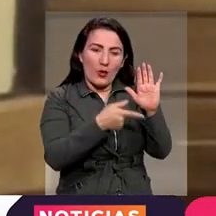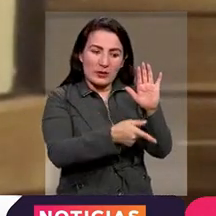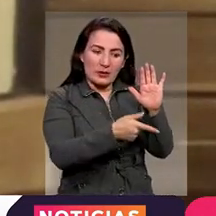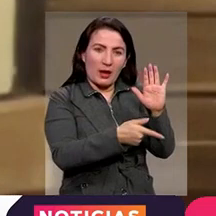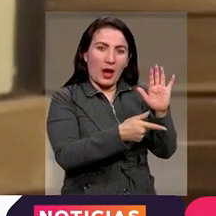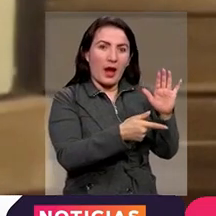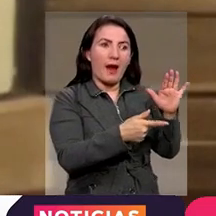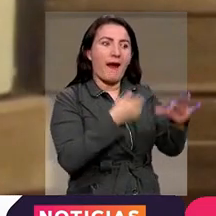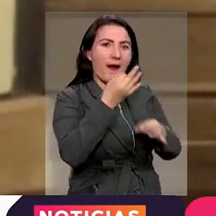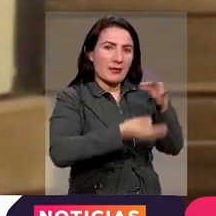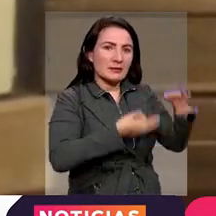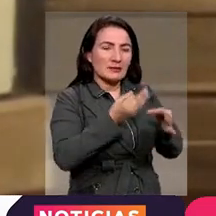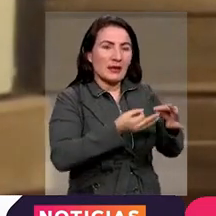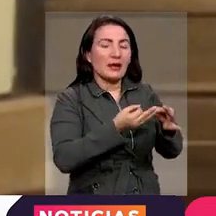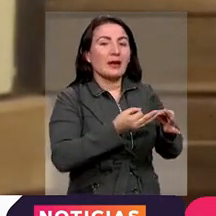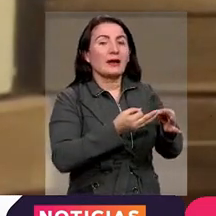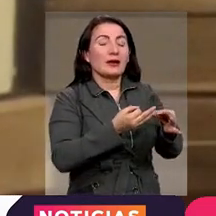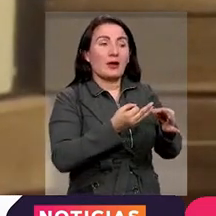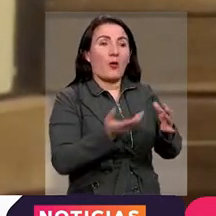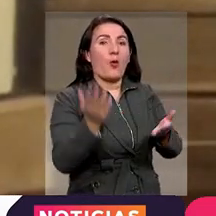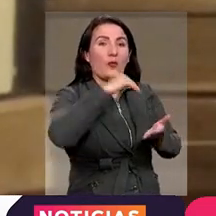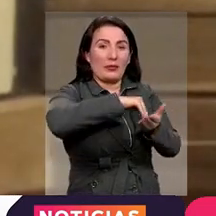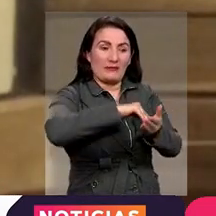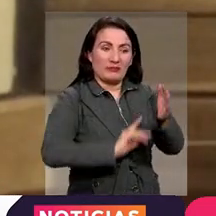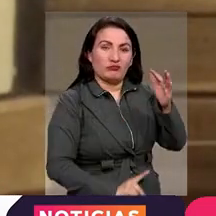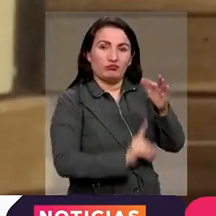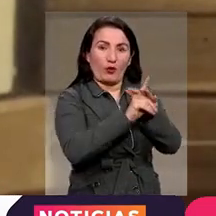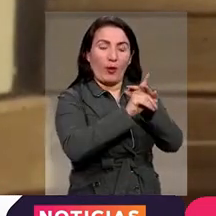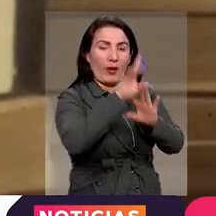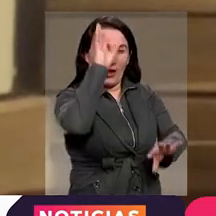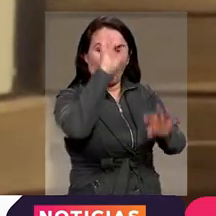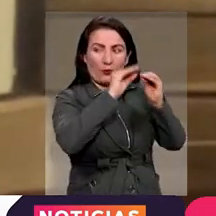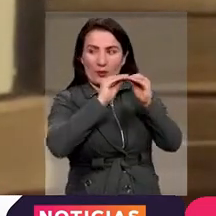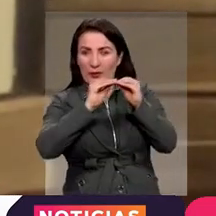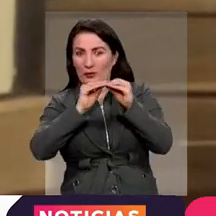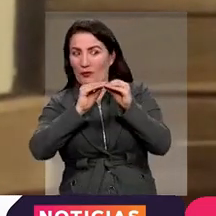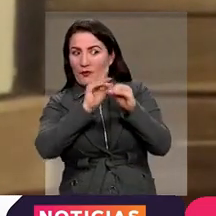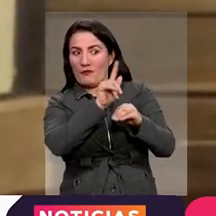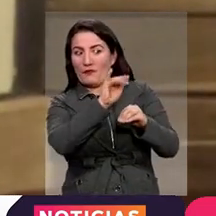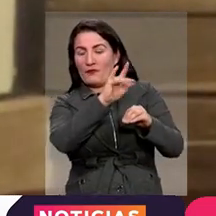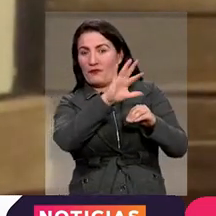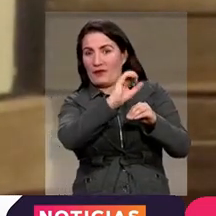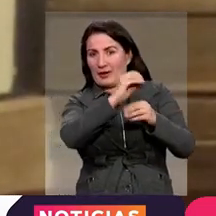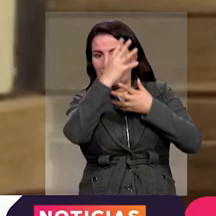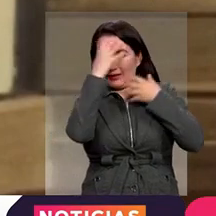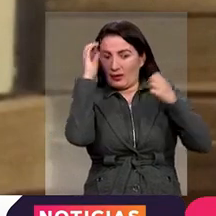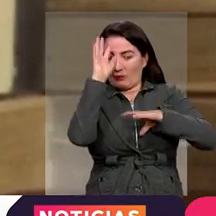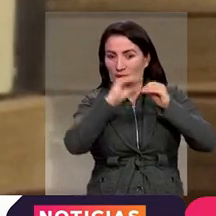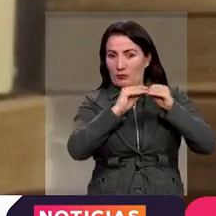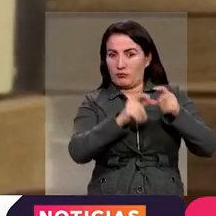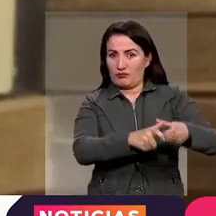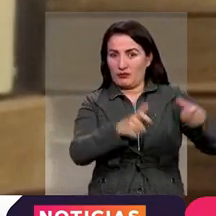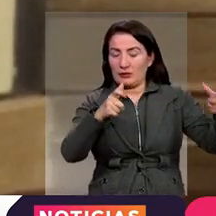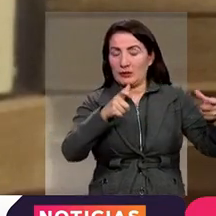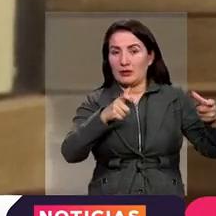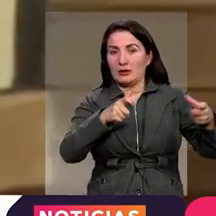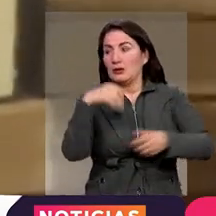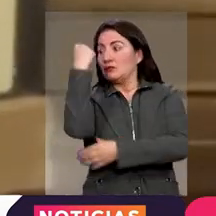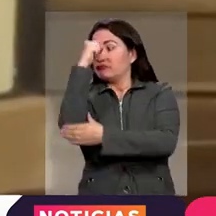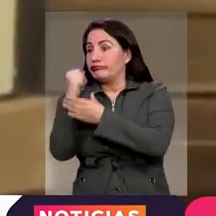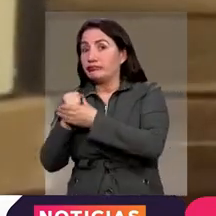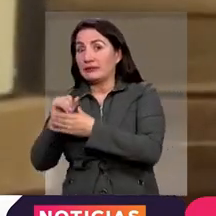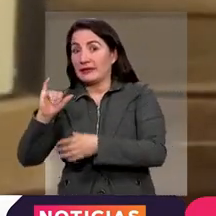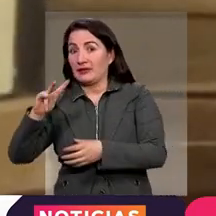la refundación de las FARC, pues acuerdo de La Habana, pues su caída, su desaparición, va a